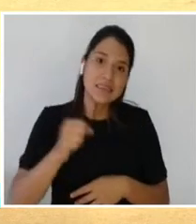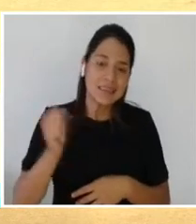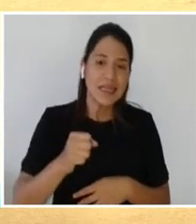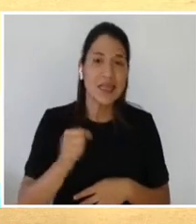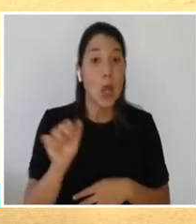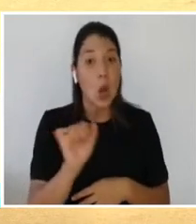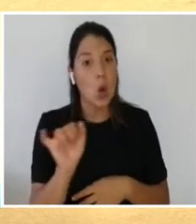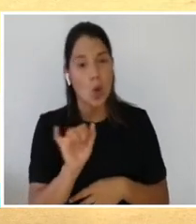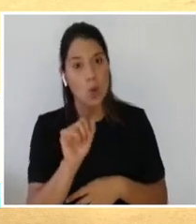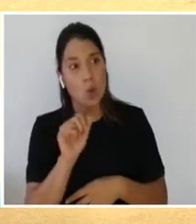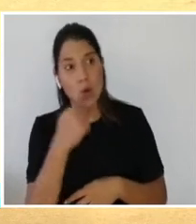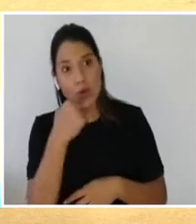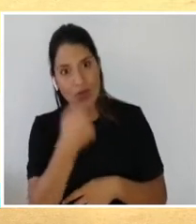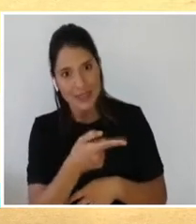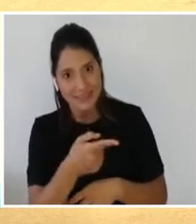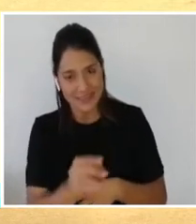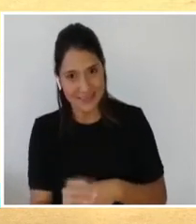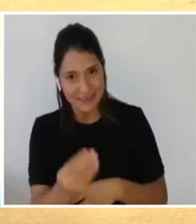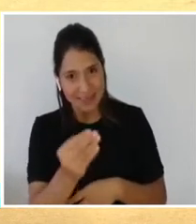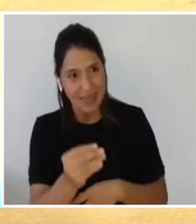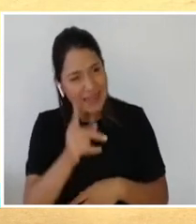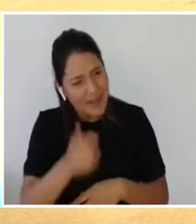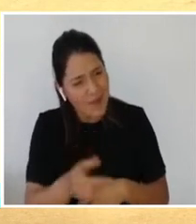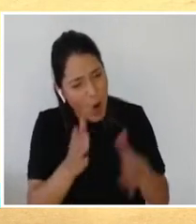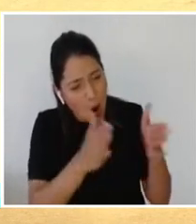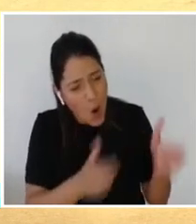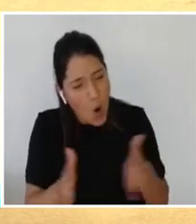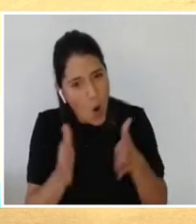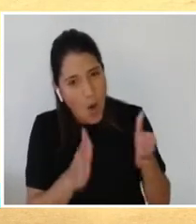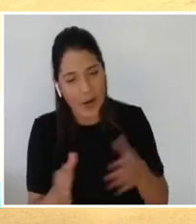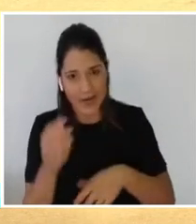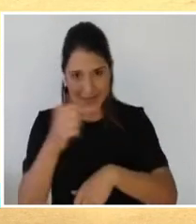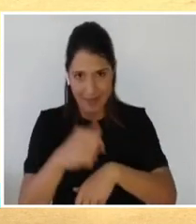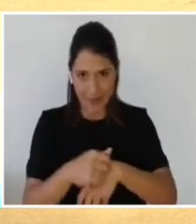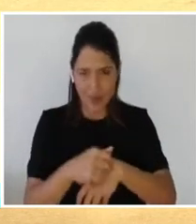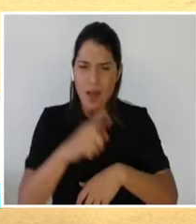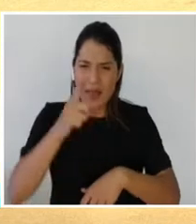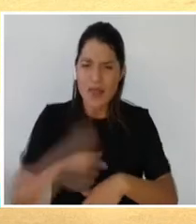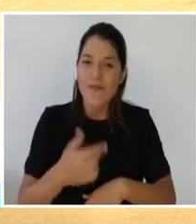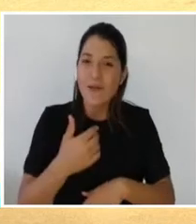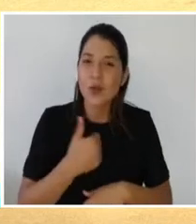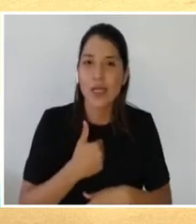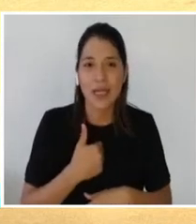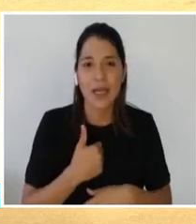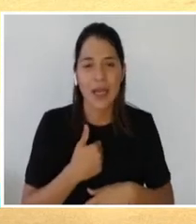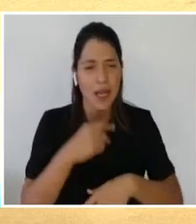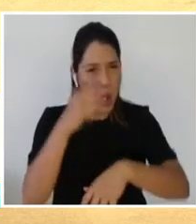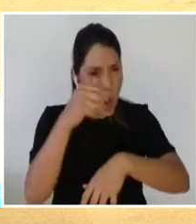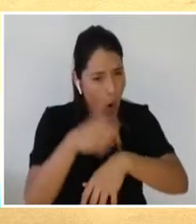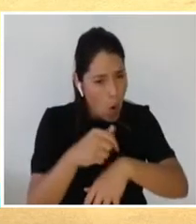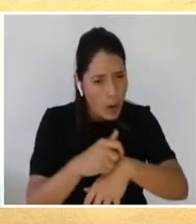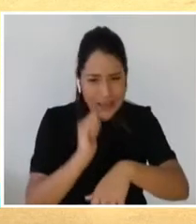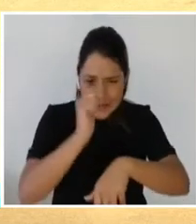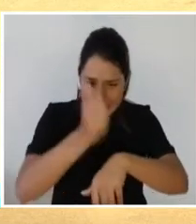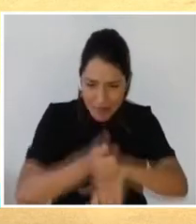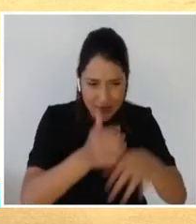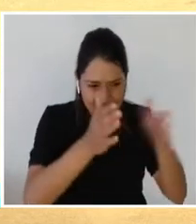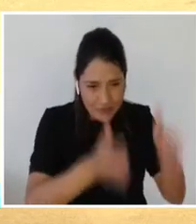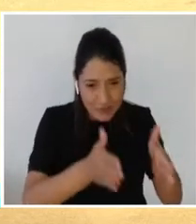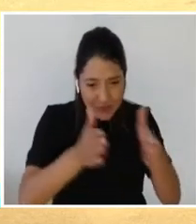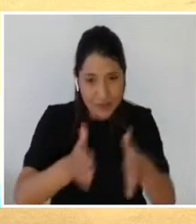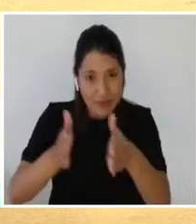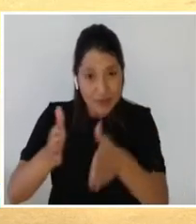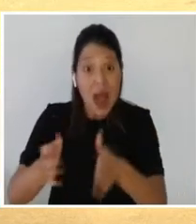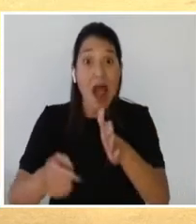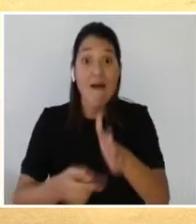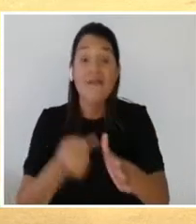ella, hay que organizarse, hay que tener un horario de las cosas. A veces cuesta,